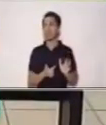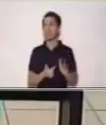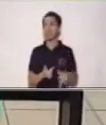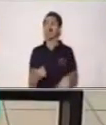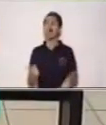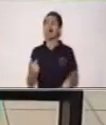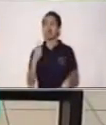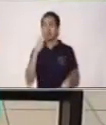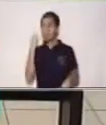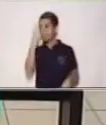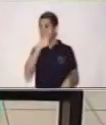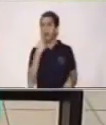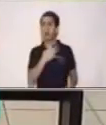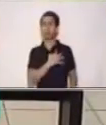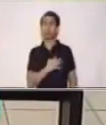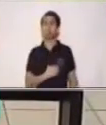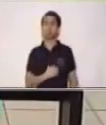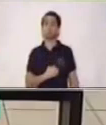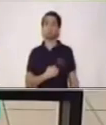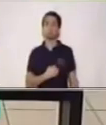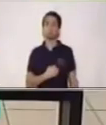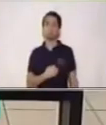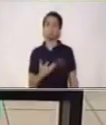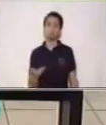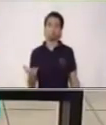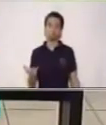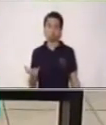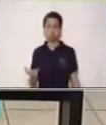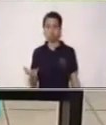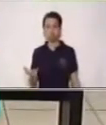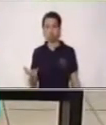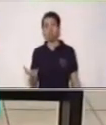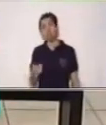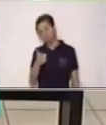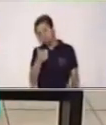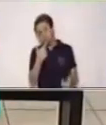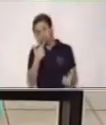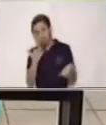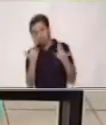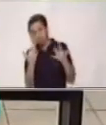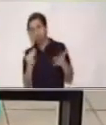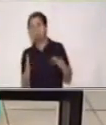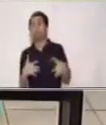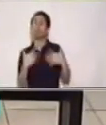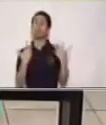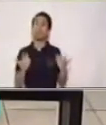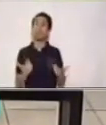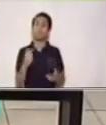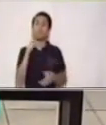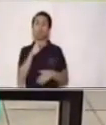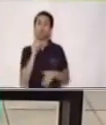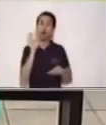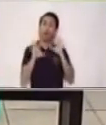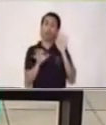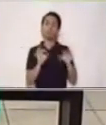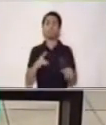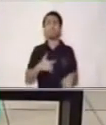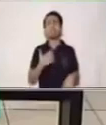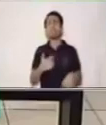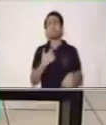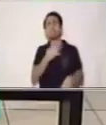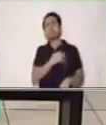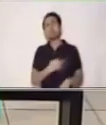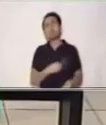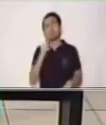de tristeza, ¿verdad? Entonces el participante nos va a decir en qué situaciones de la vida se puede sentir